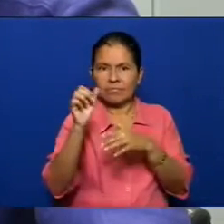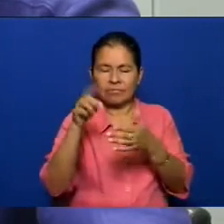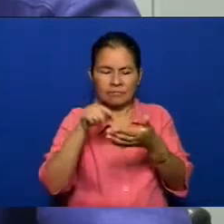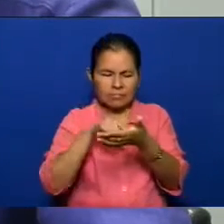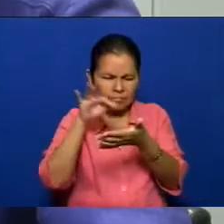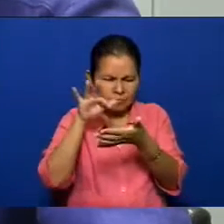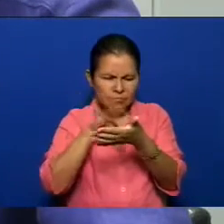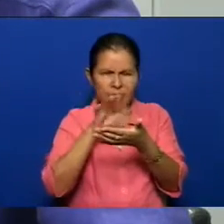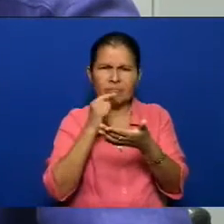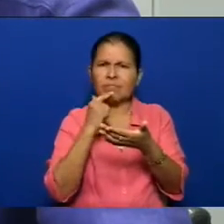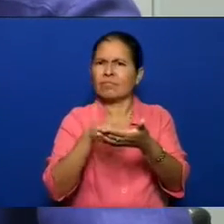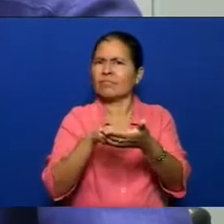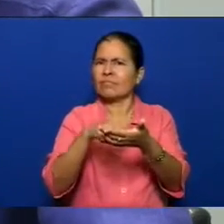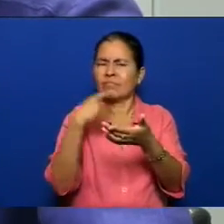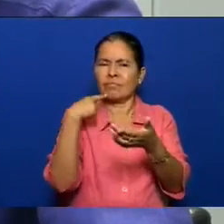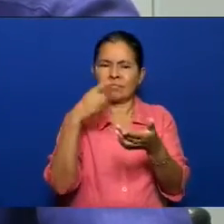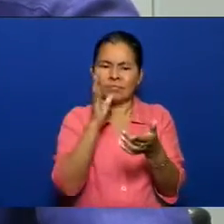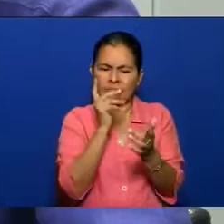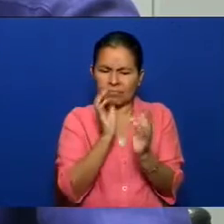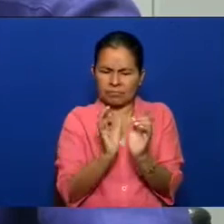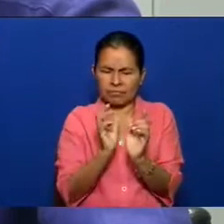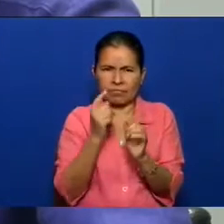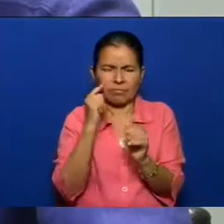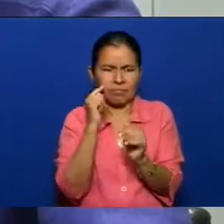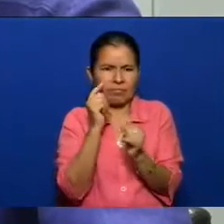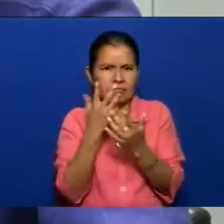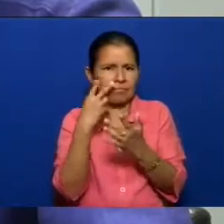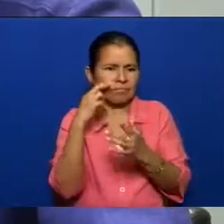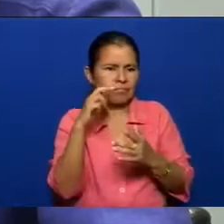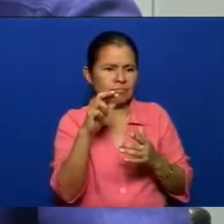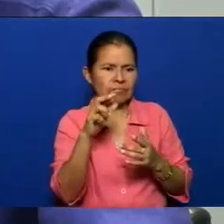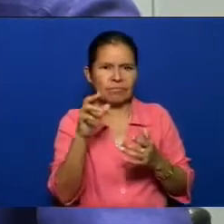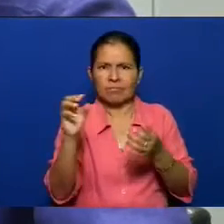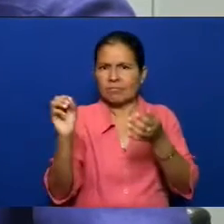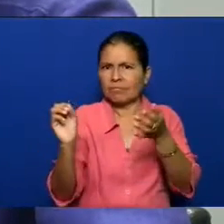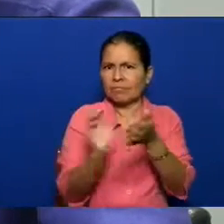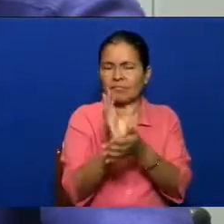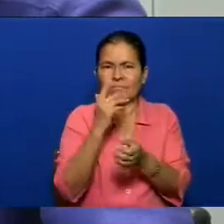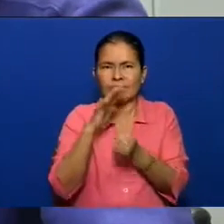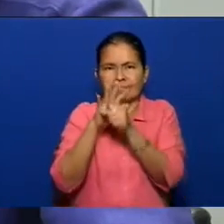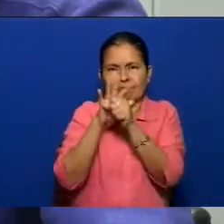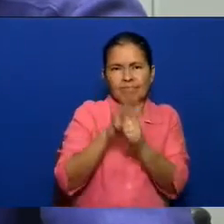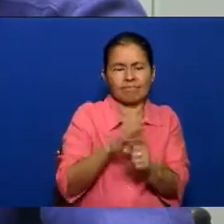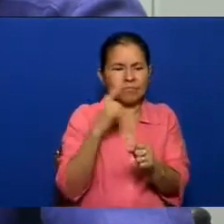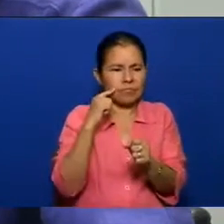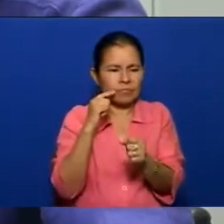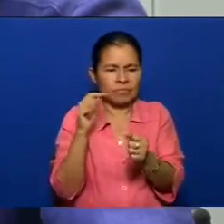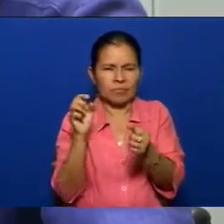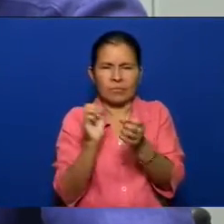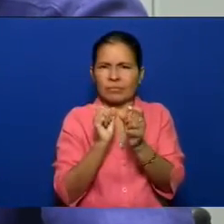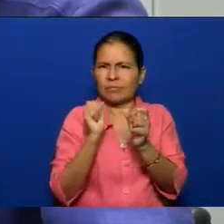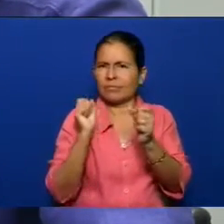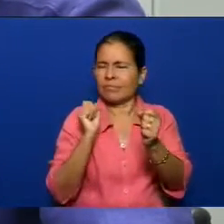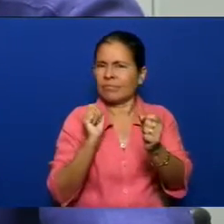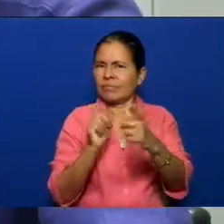niñas que son ultrajadas a través del grooming o a través del bullying en la parte de las nuevas